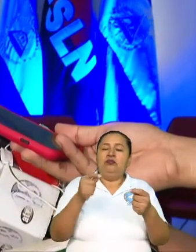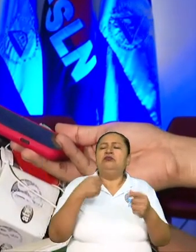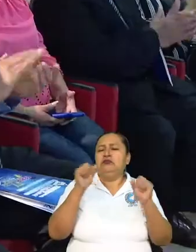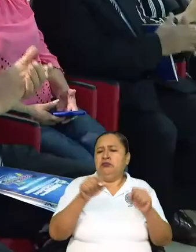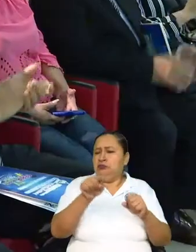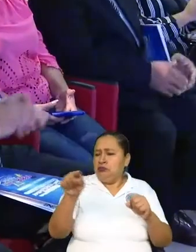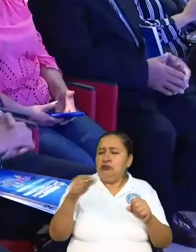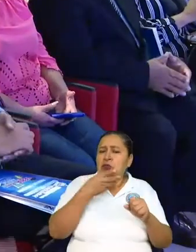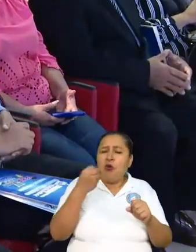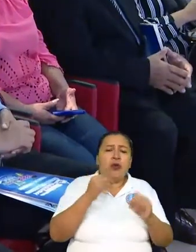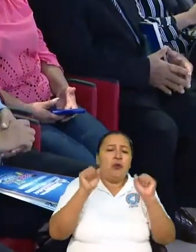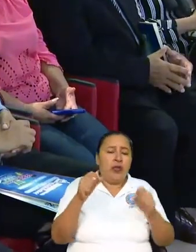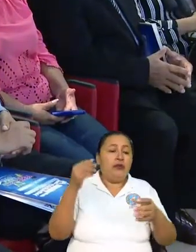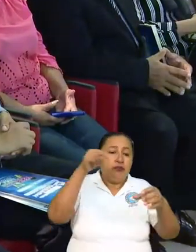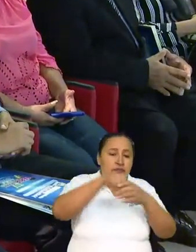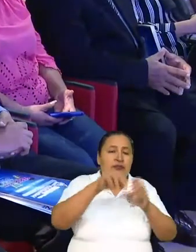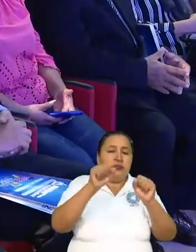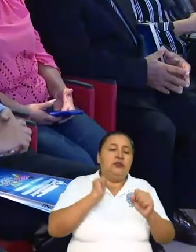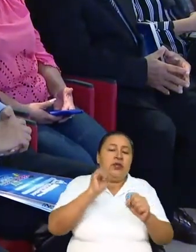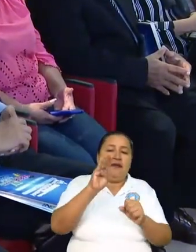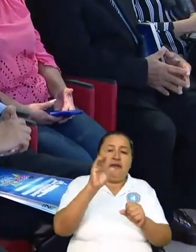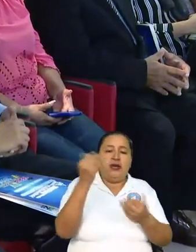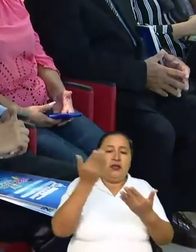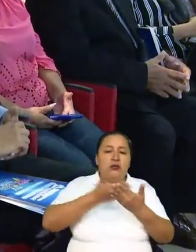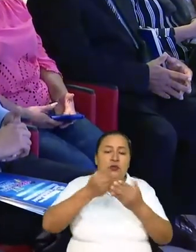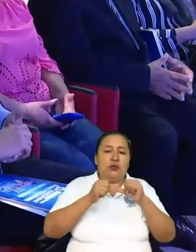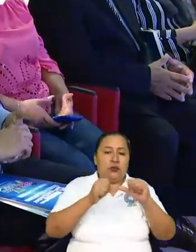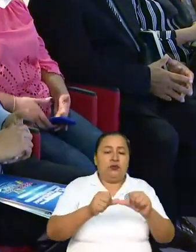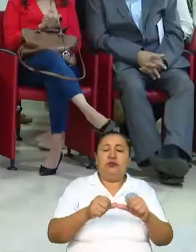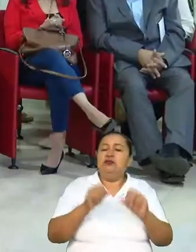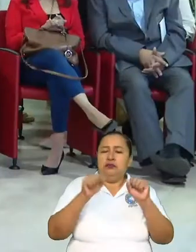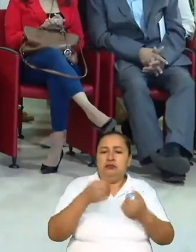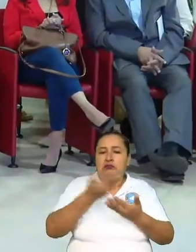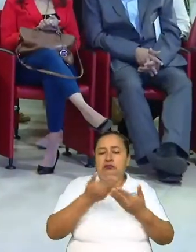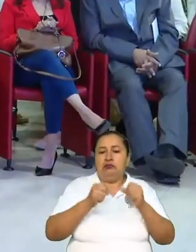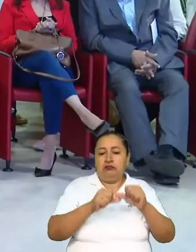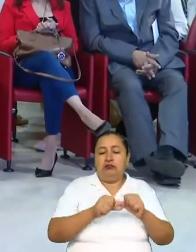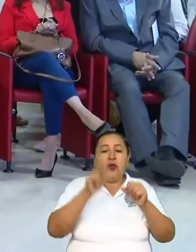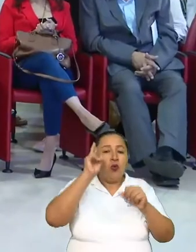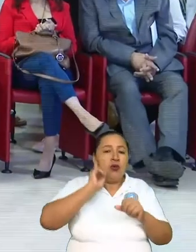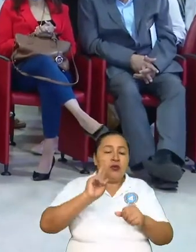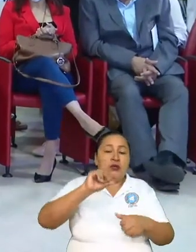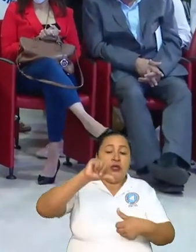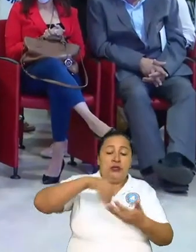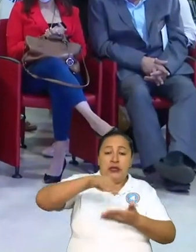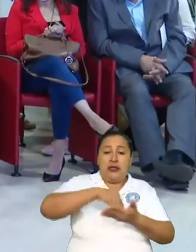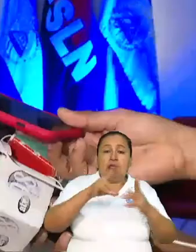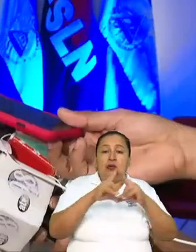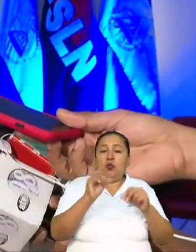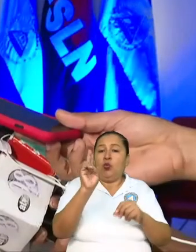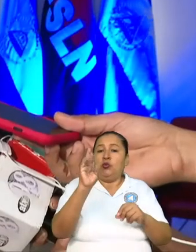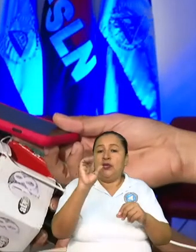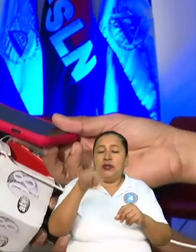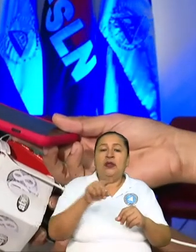oportunidad para que todos puedan desarrollarse en esto, pues, de la vida universitaria. En el caso de Universidad Central de Nicaragua ofertamos